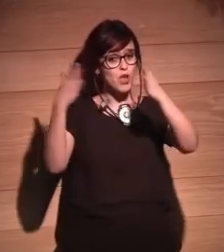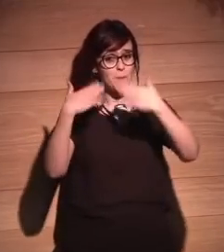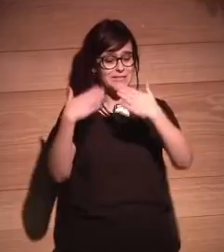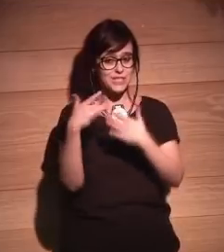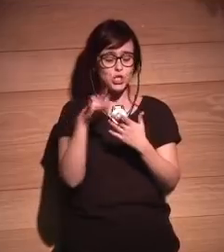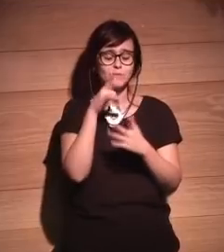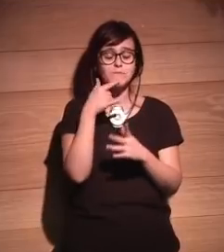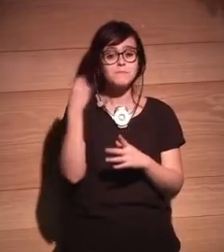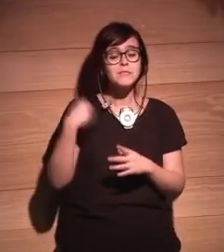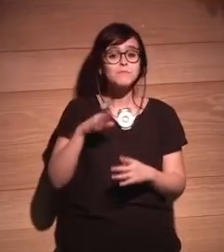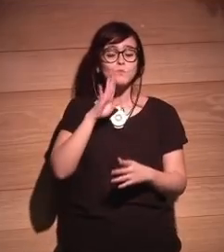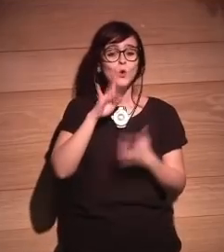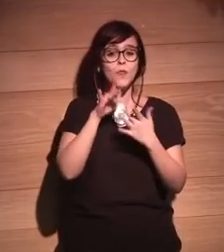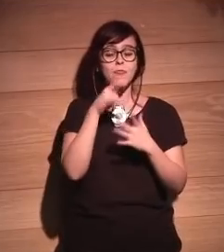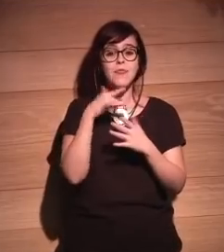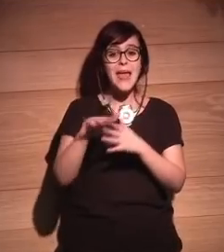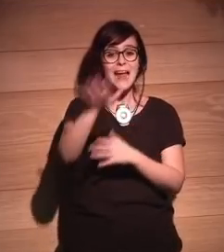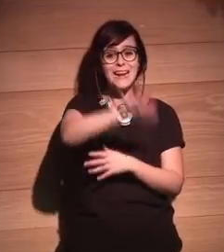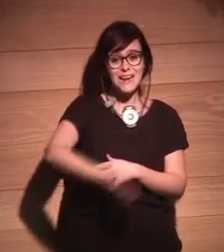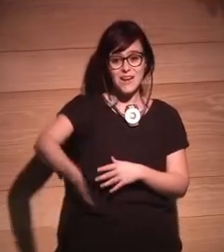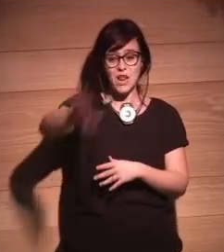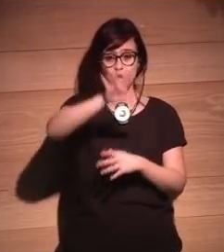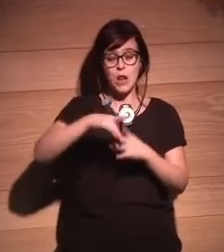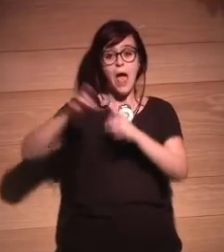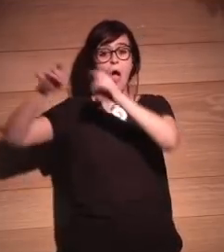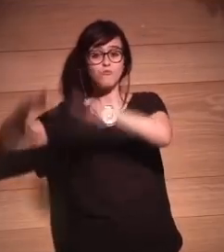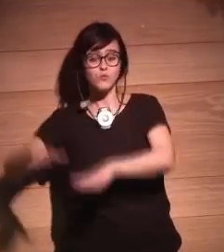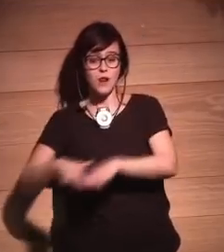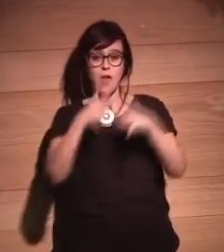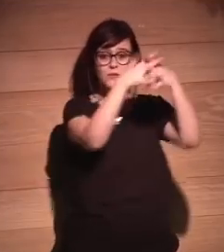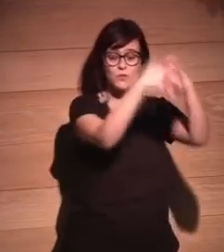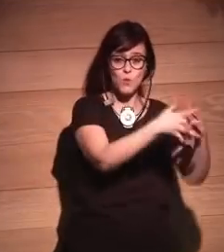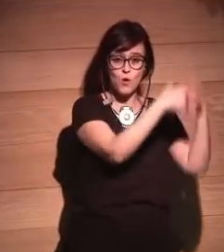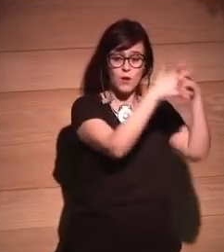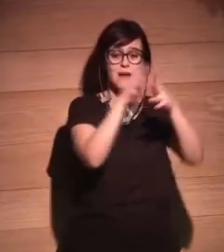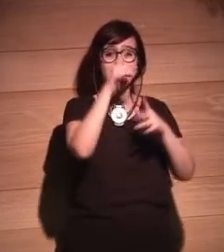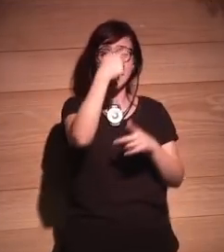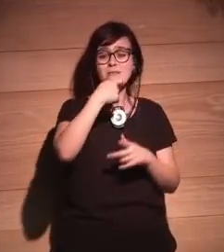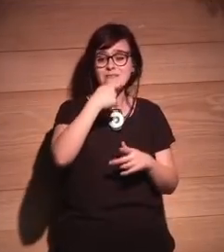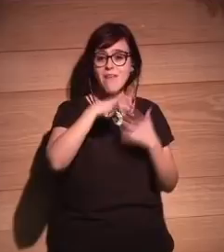en 8 grandes regiones: Australia, Estados Unidos, Gran Bretaña, África,